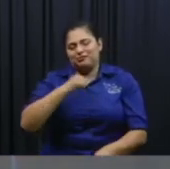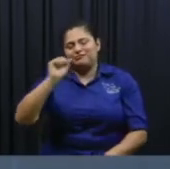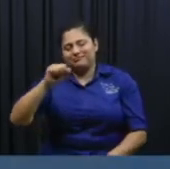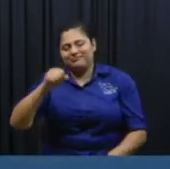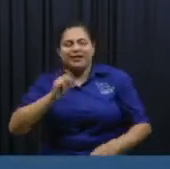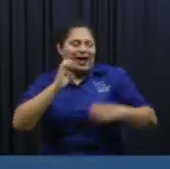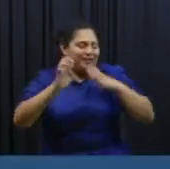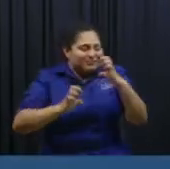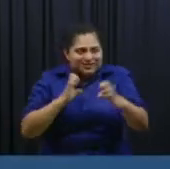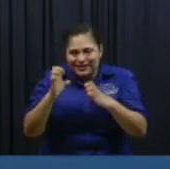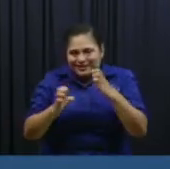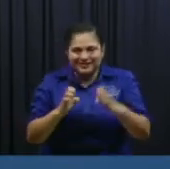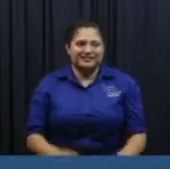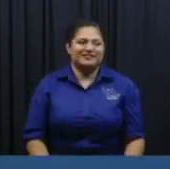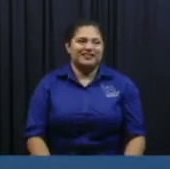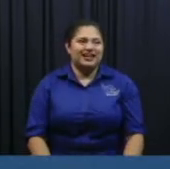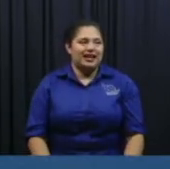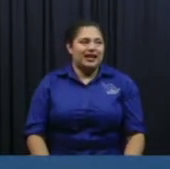toda sabiduría enseñando